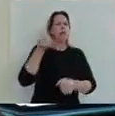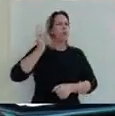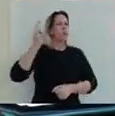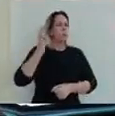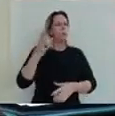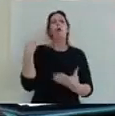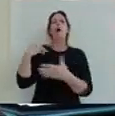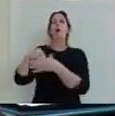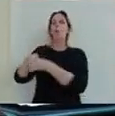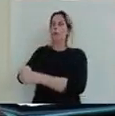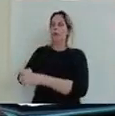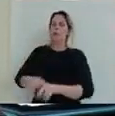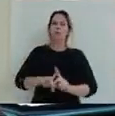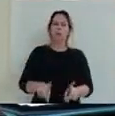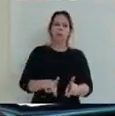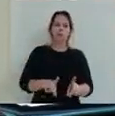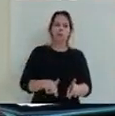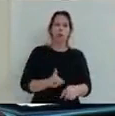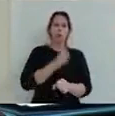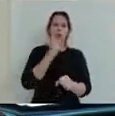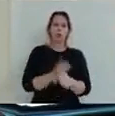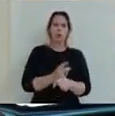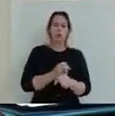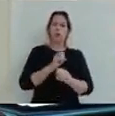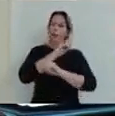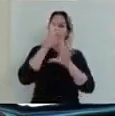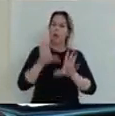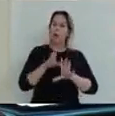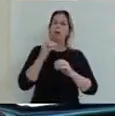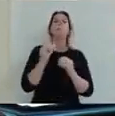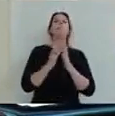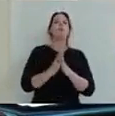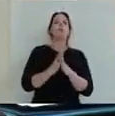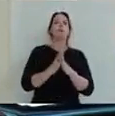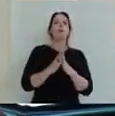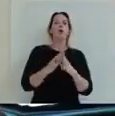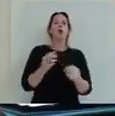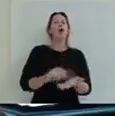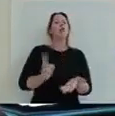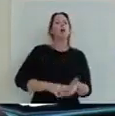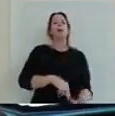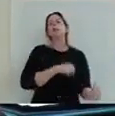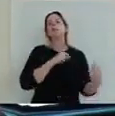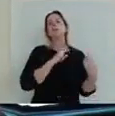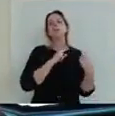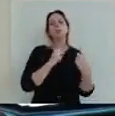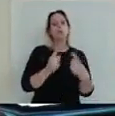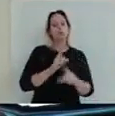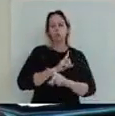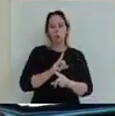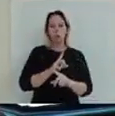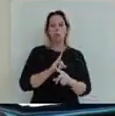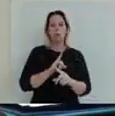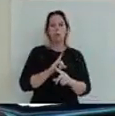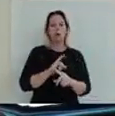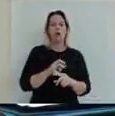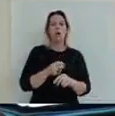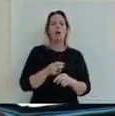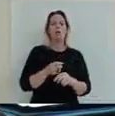Quiero hacer esta aclaración para que no vuelva a ocurrir. Creo que es importante que tengamos en claro el reglamento interno a la hora de plantear algo en el